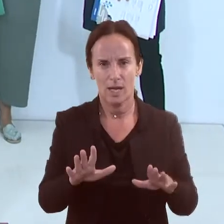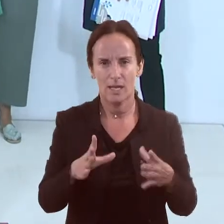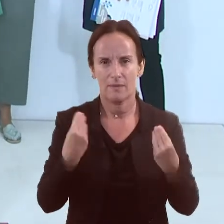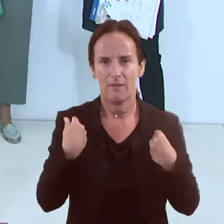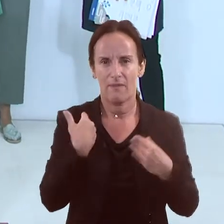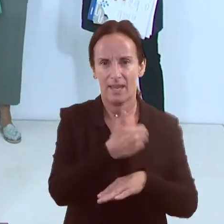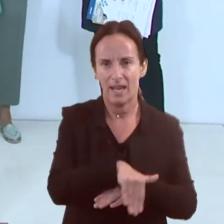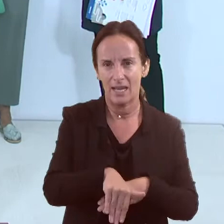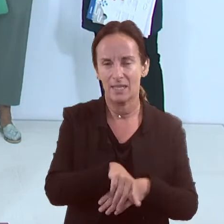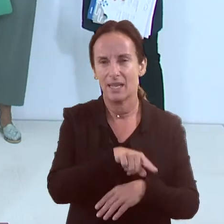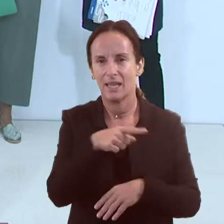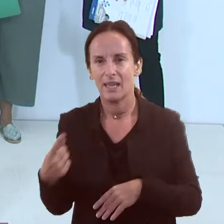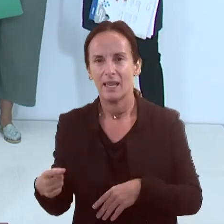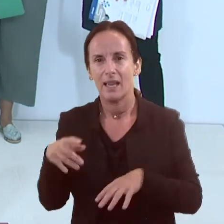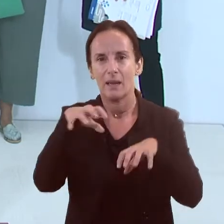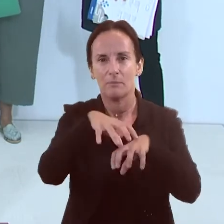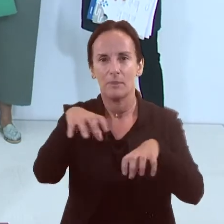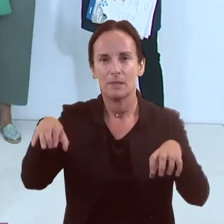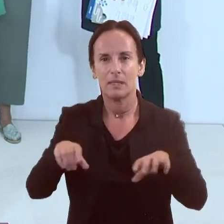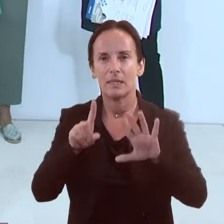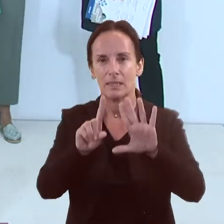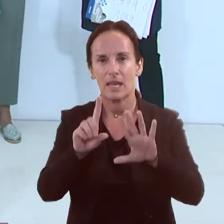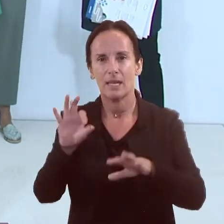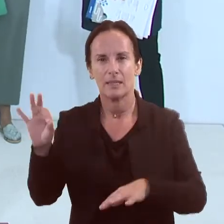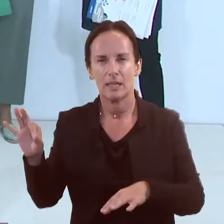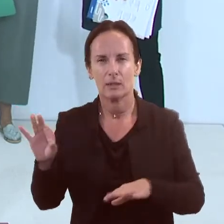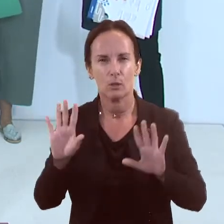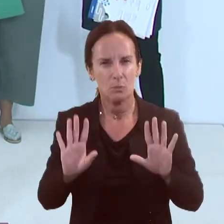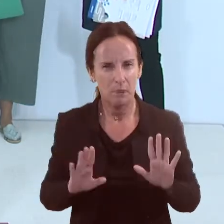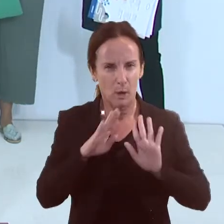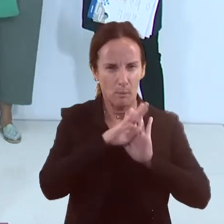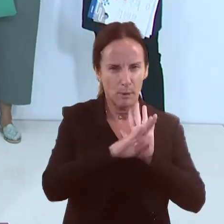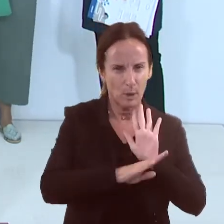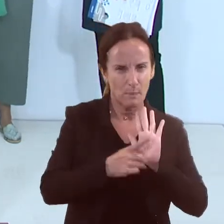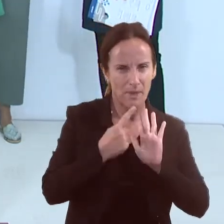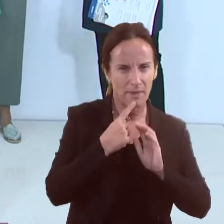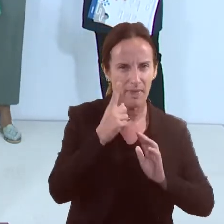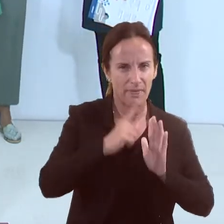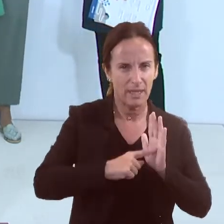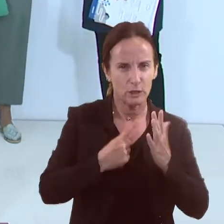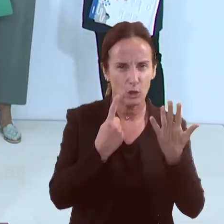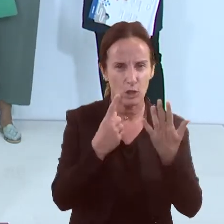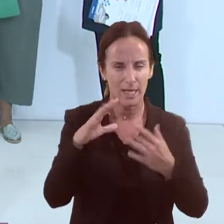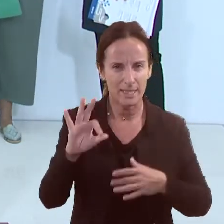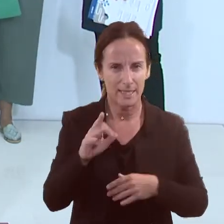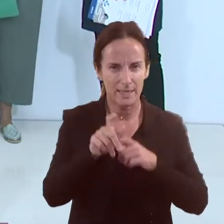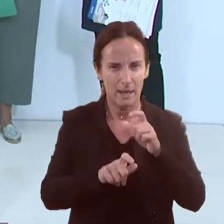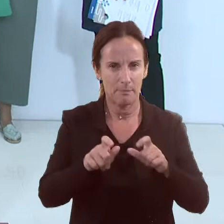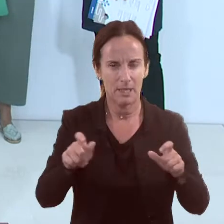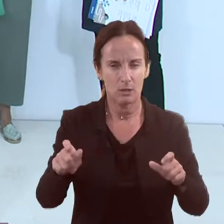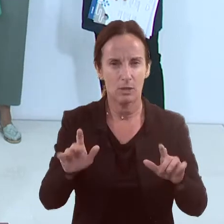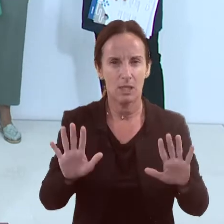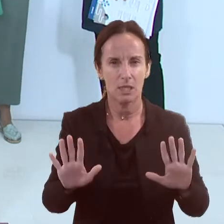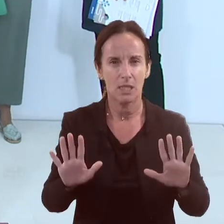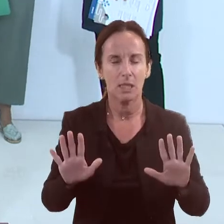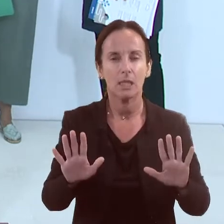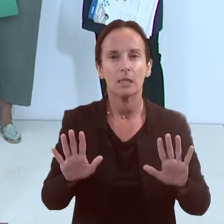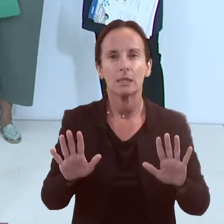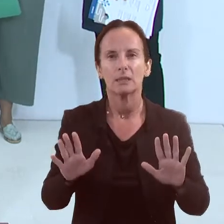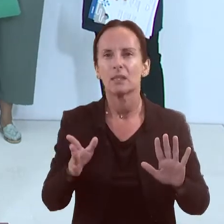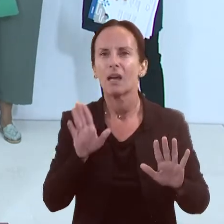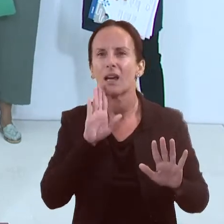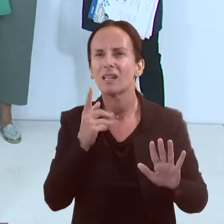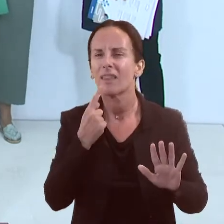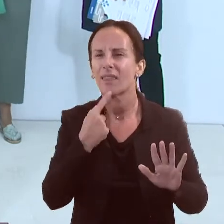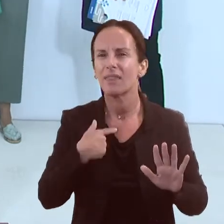Pero el programa más o menos cubrirá unas 160 personas. Entonces entiendo que en el sentido de que hablamos antes de los criterios de